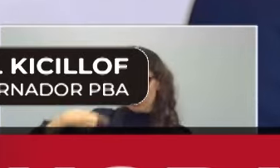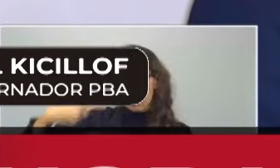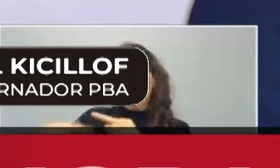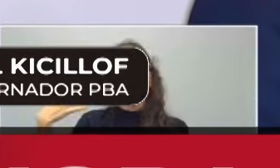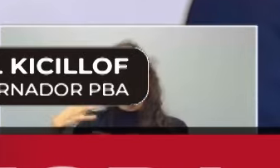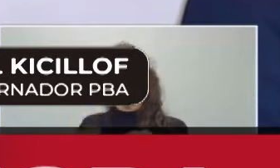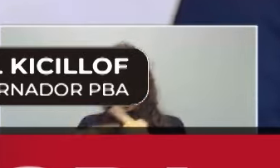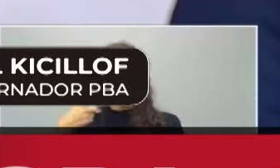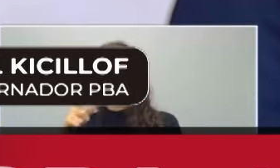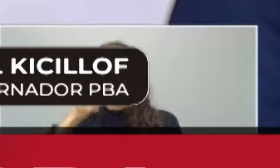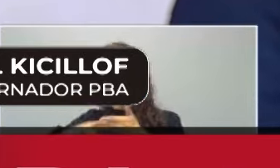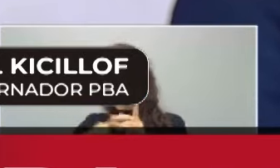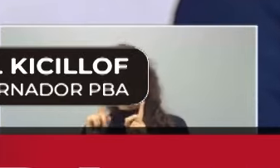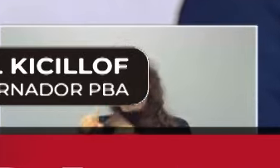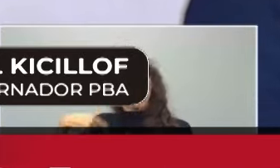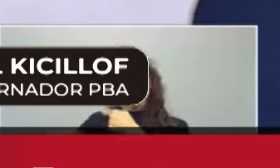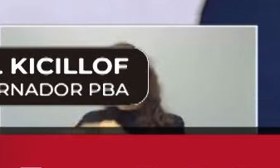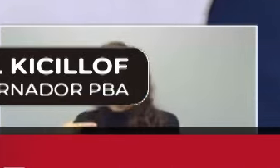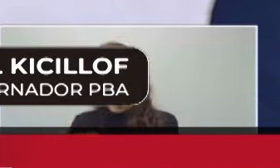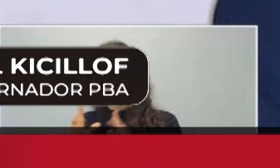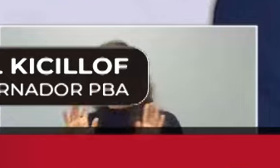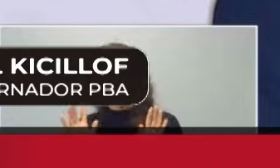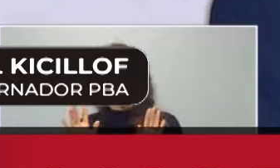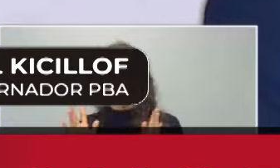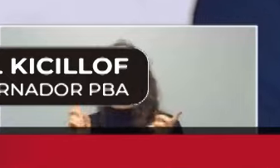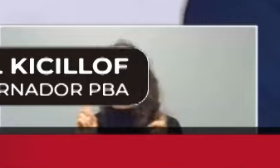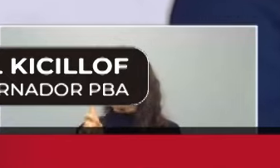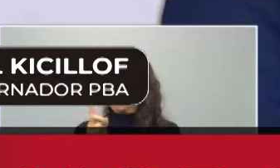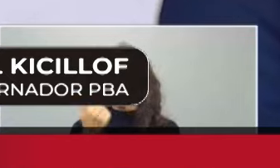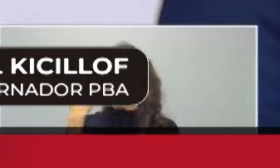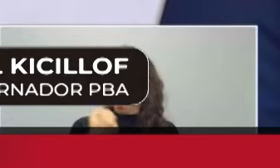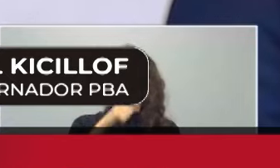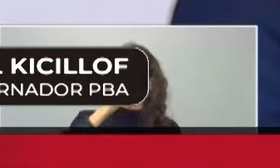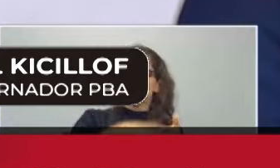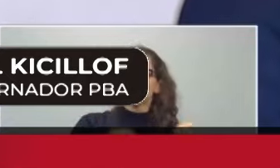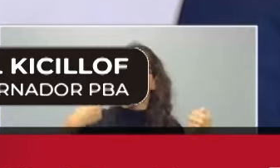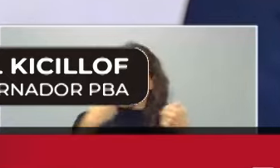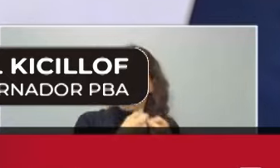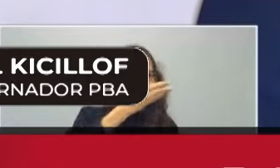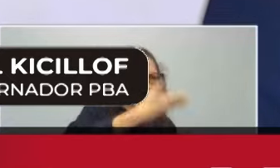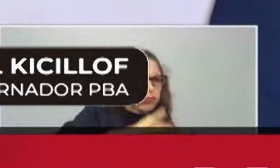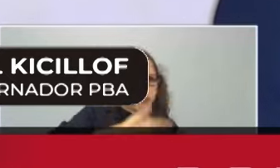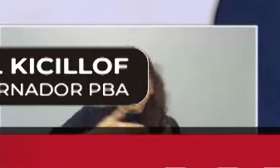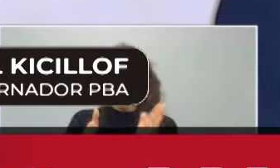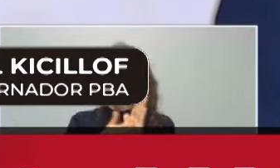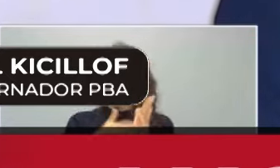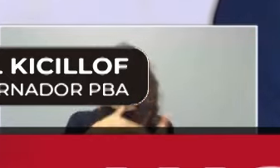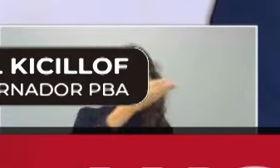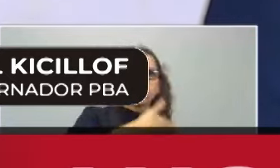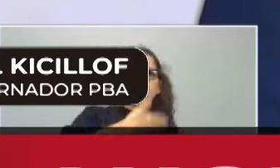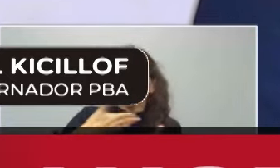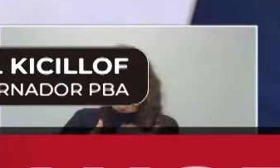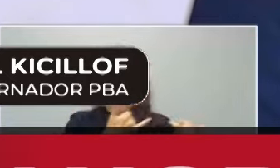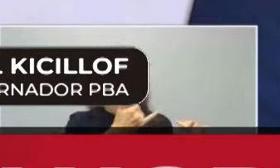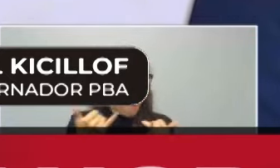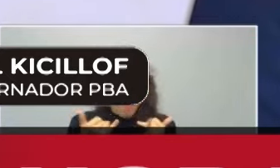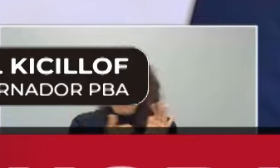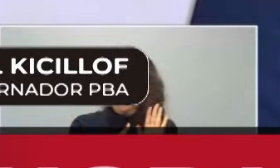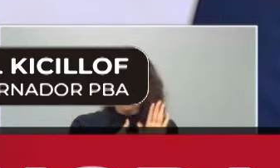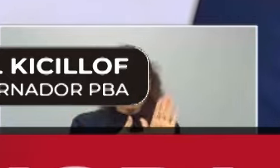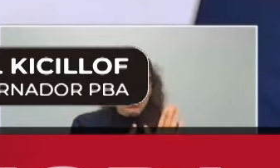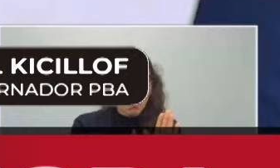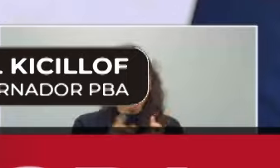a que todas estas partidas, todos estos compromisos existen, están documentados, de manera unilateral y